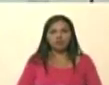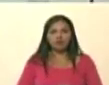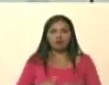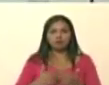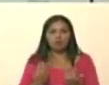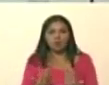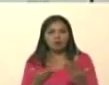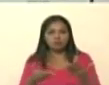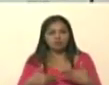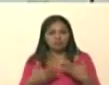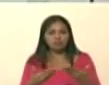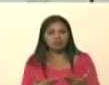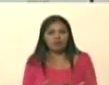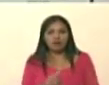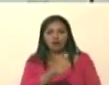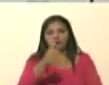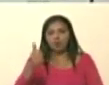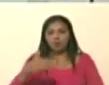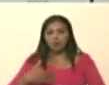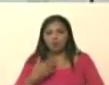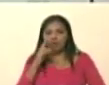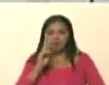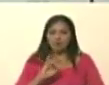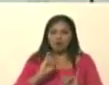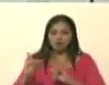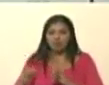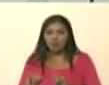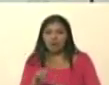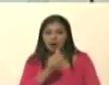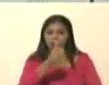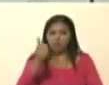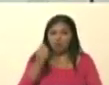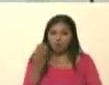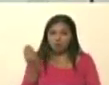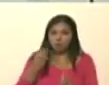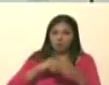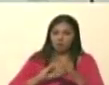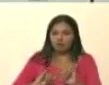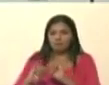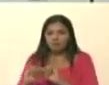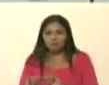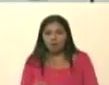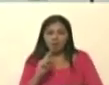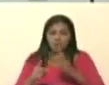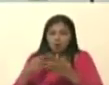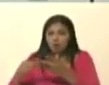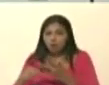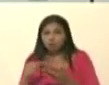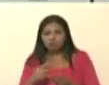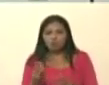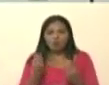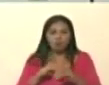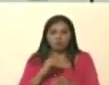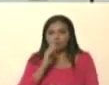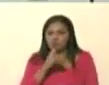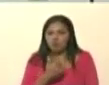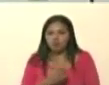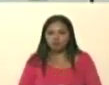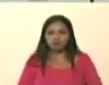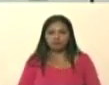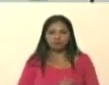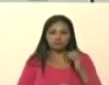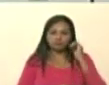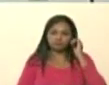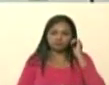recomiendo que cada quien la vea y cada quien saque sus conclusiones y cosas que uno podría estar en desacuerdo el